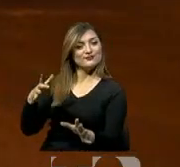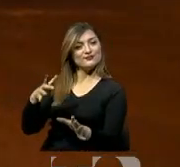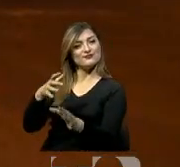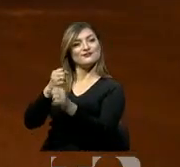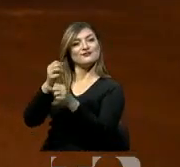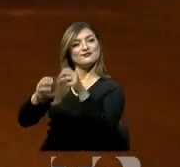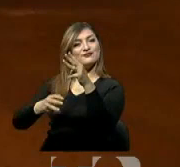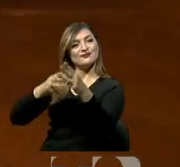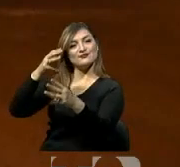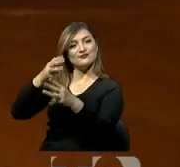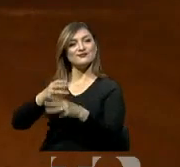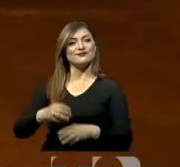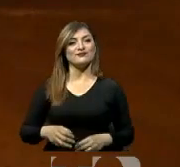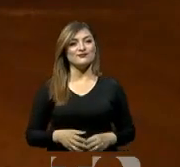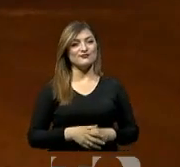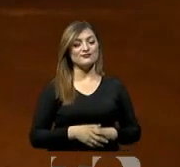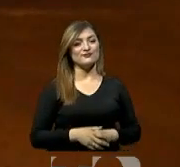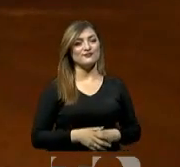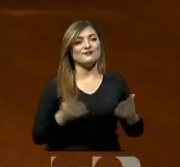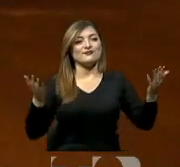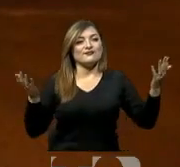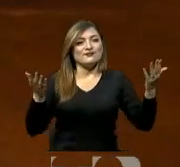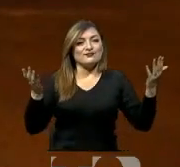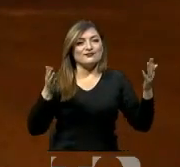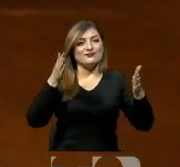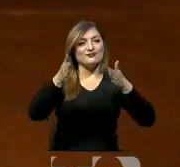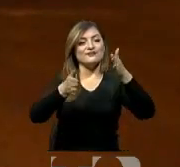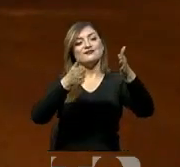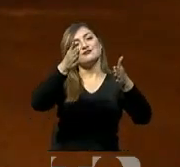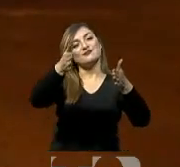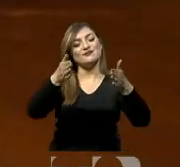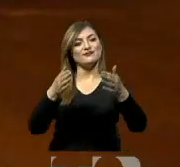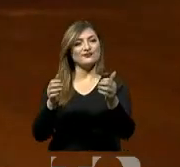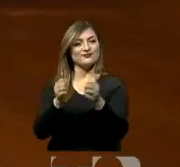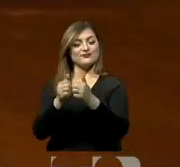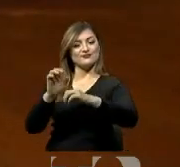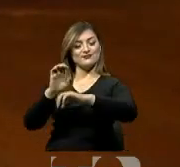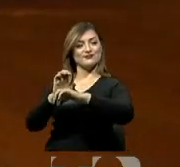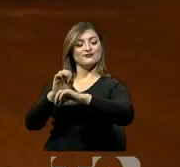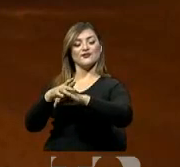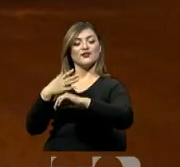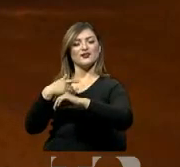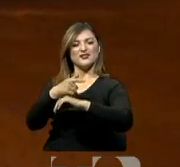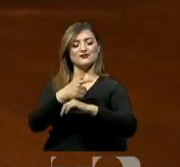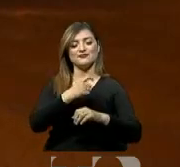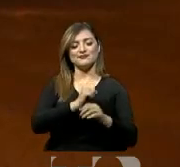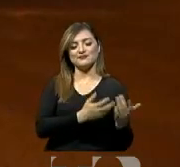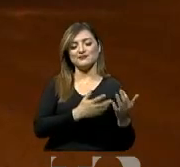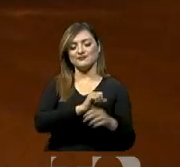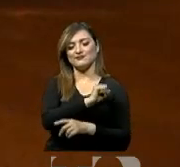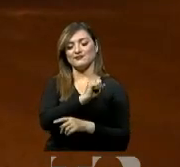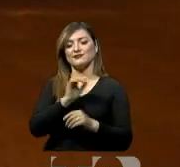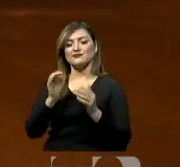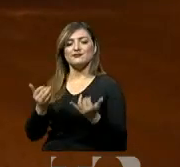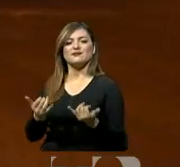al Mundial. Y así es, en efecto, nosotros seguimos recorriendo las calles de la capital. Les cuento que estamos acá en el barrio de San Juan, donde